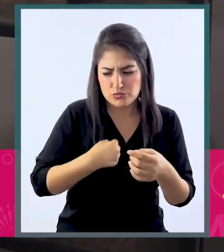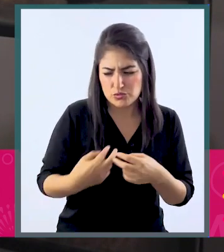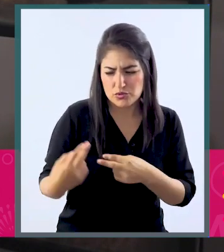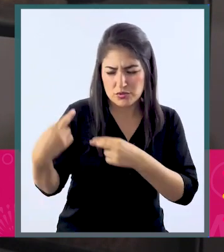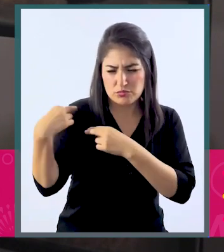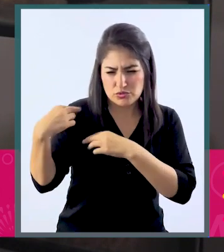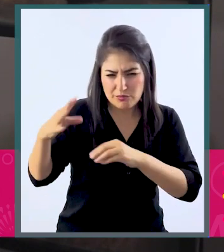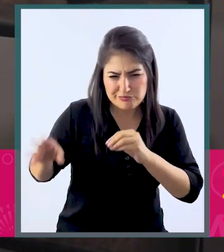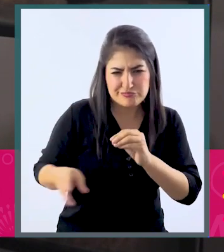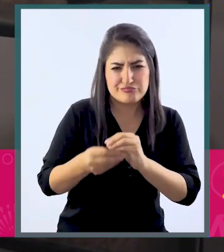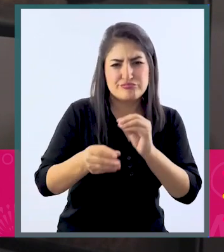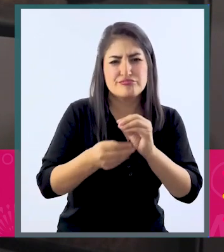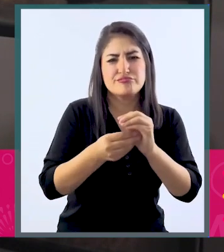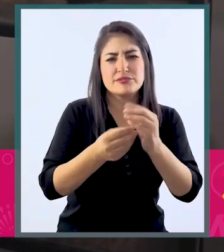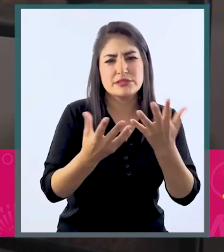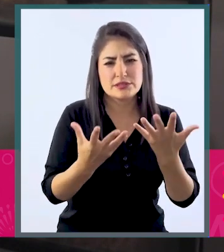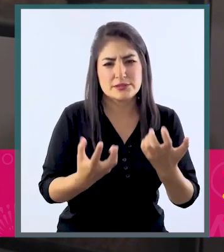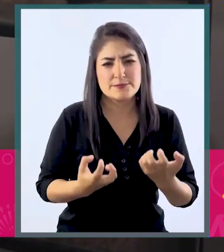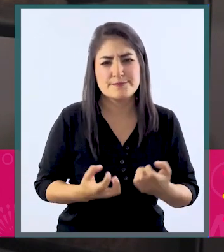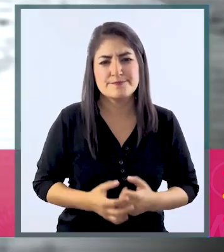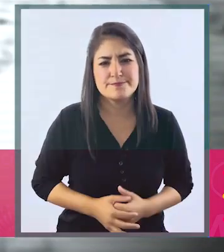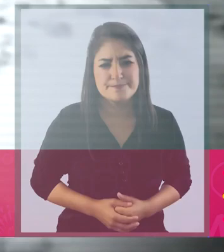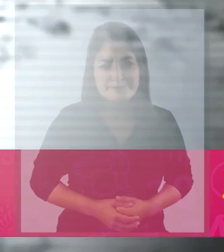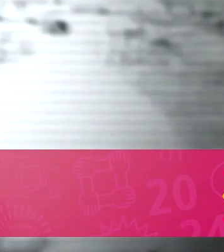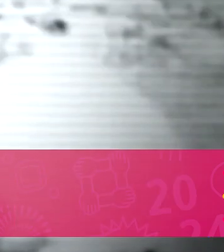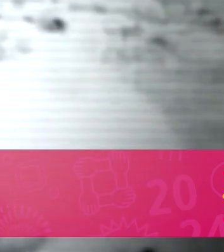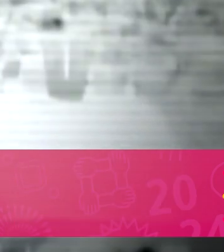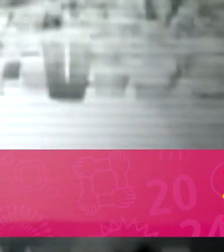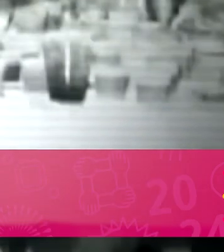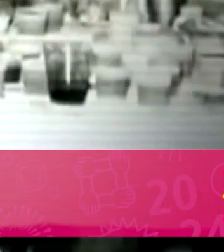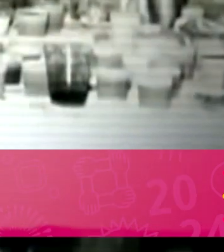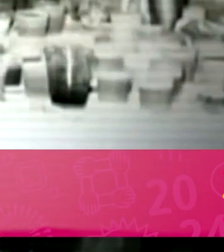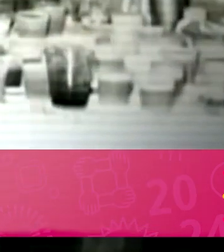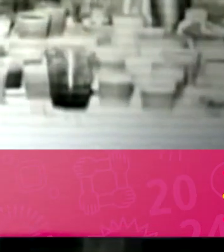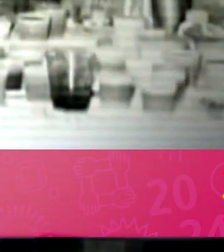historia y contribuir al desarrollo del país.